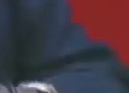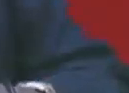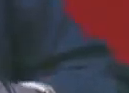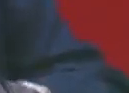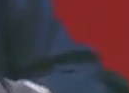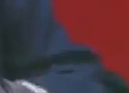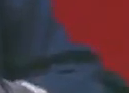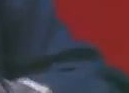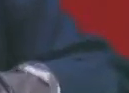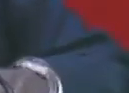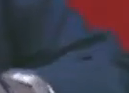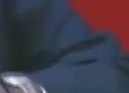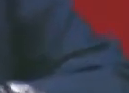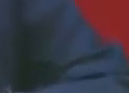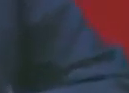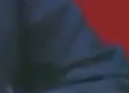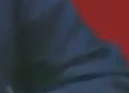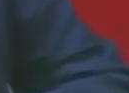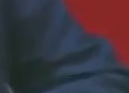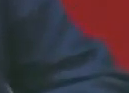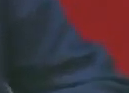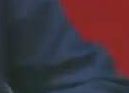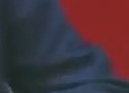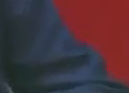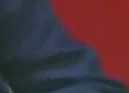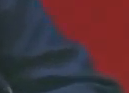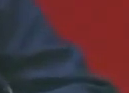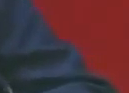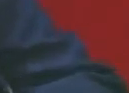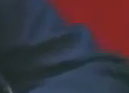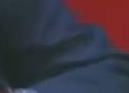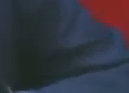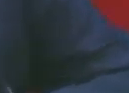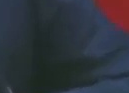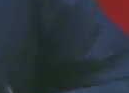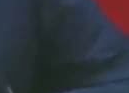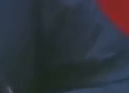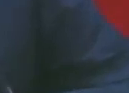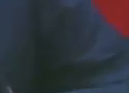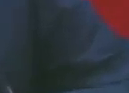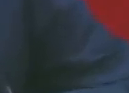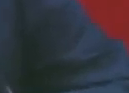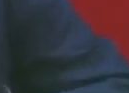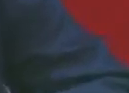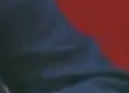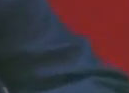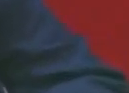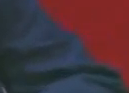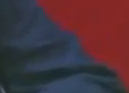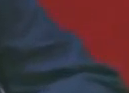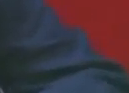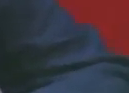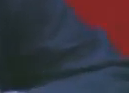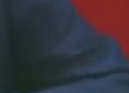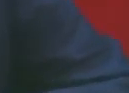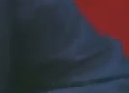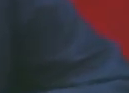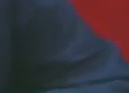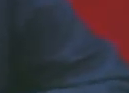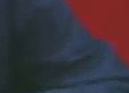El primer secretario del Comité Central del Partido Comunista de Cuba y presidente de la República, compañero